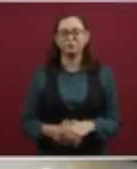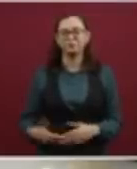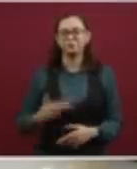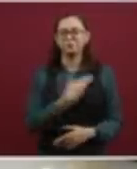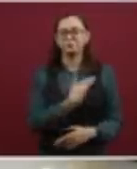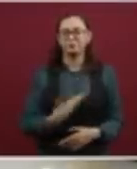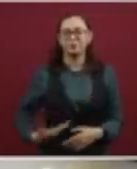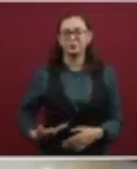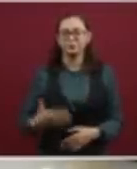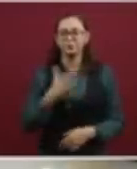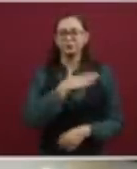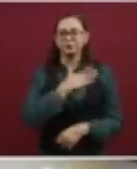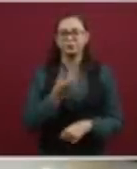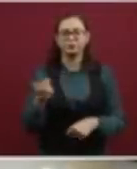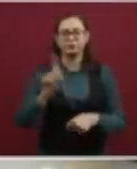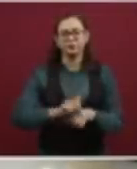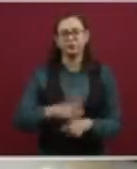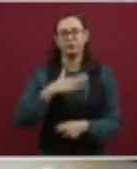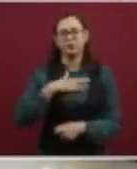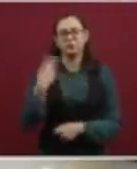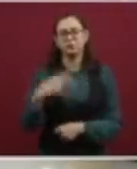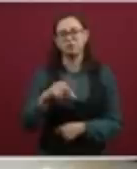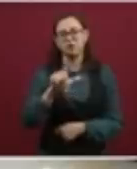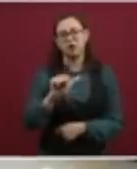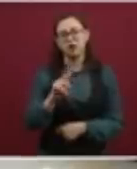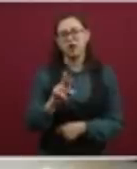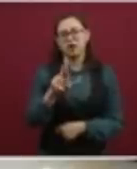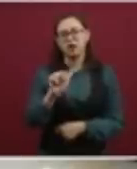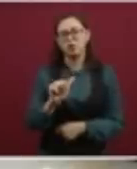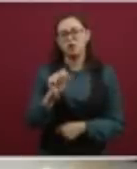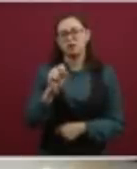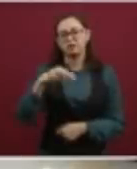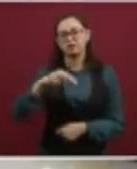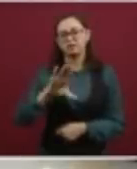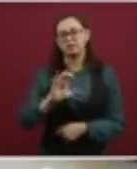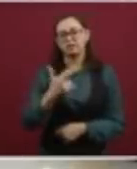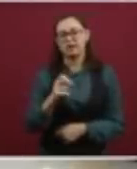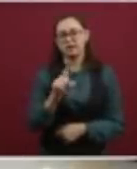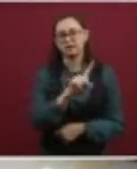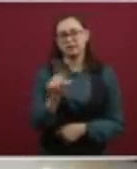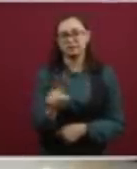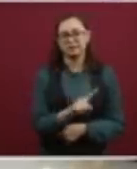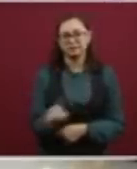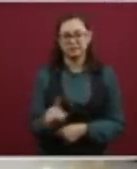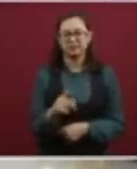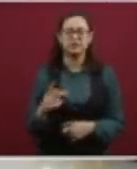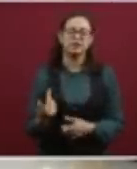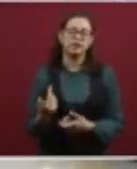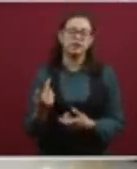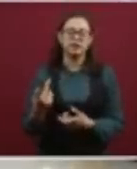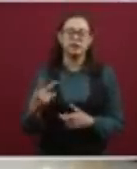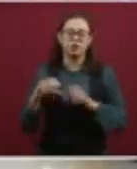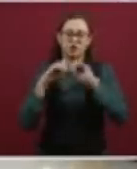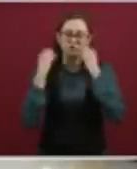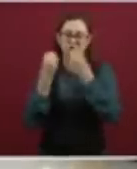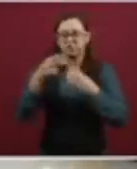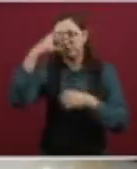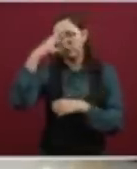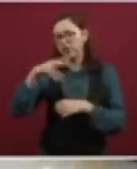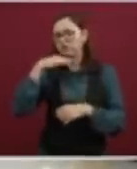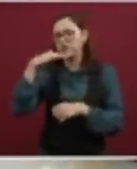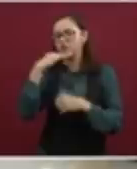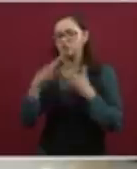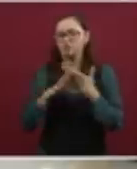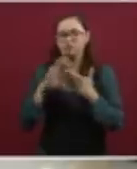Presidente, buenos días. Mi nombre es Laura Sánchez Ley. Vengo de Mexicanos contra la Corrupción y mi pregunta es